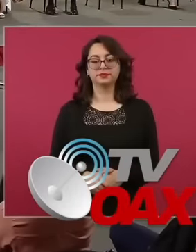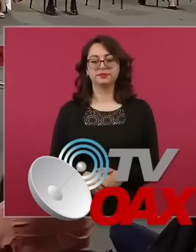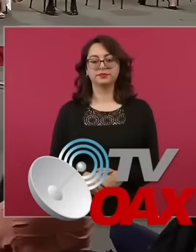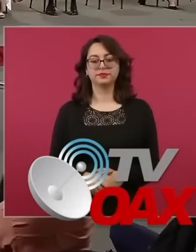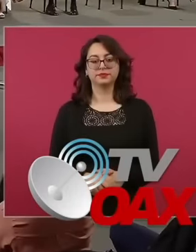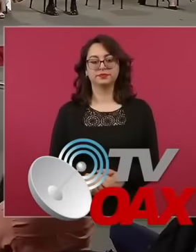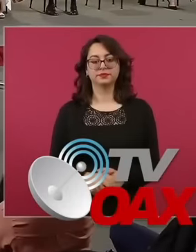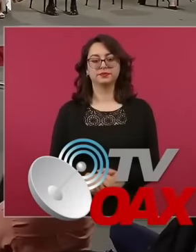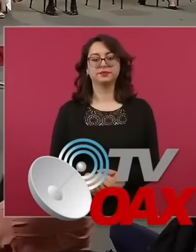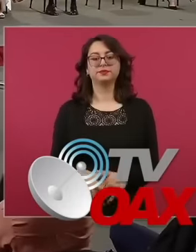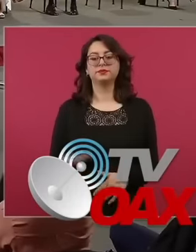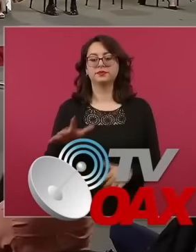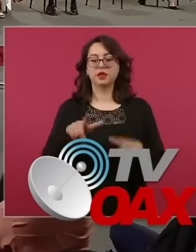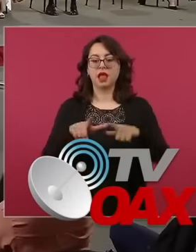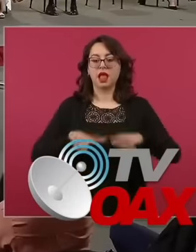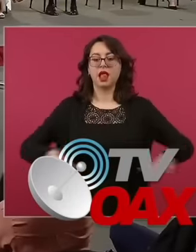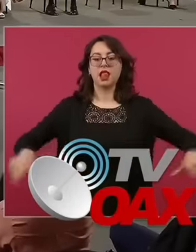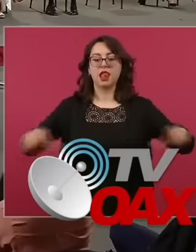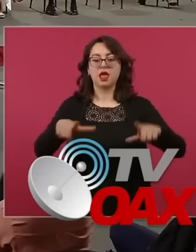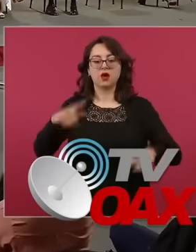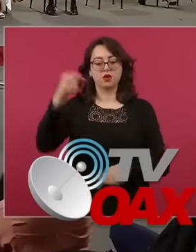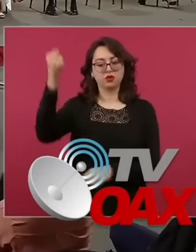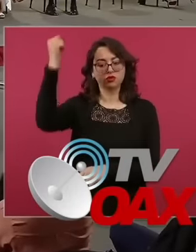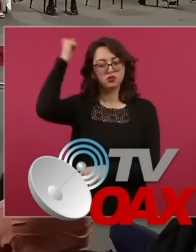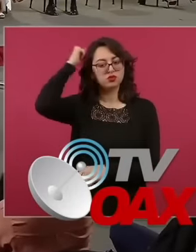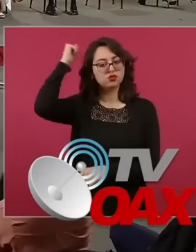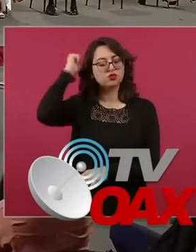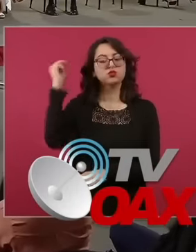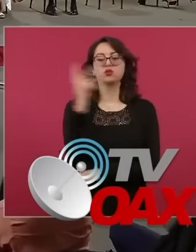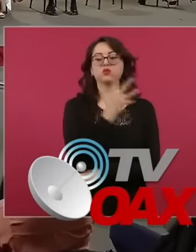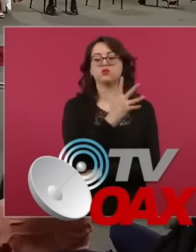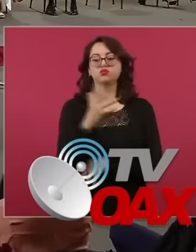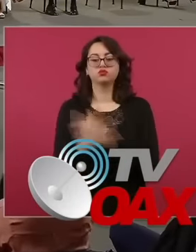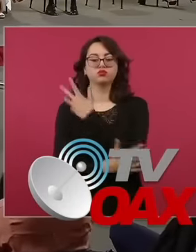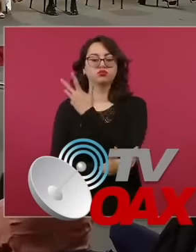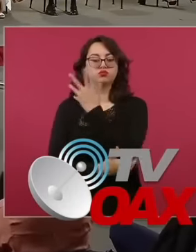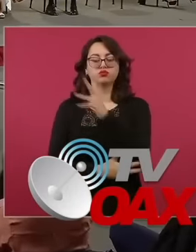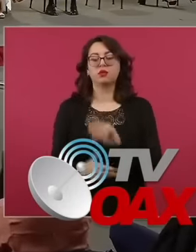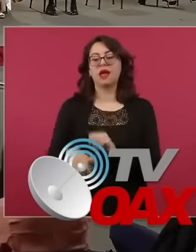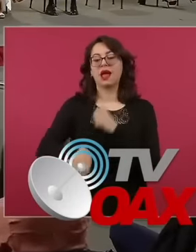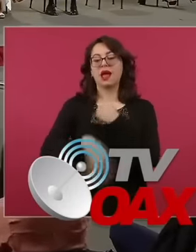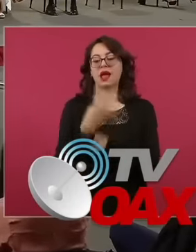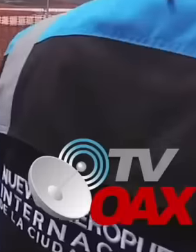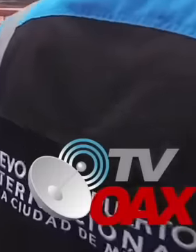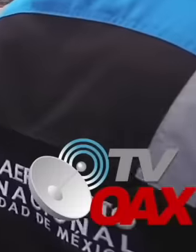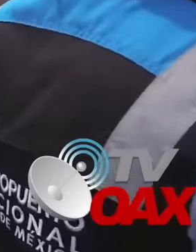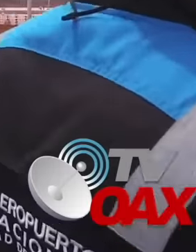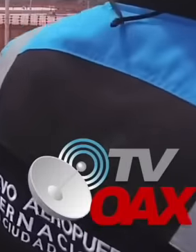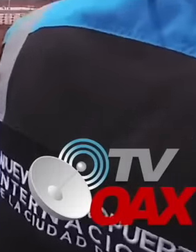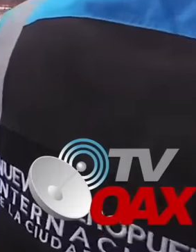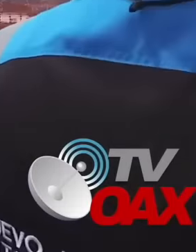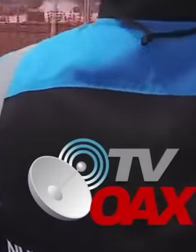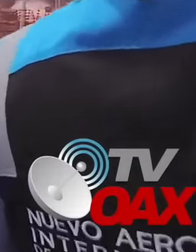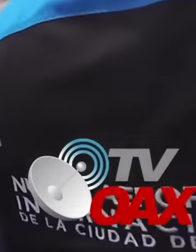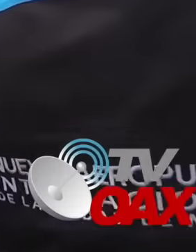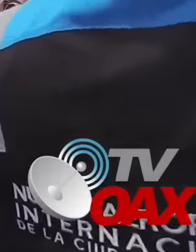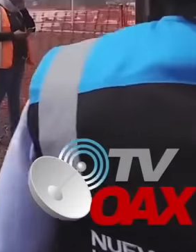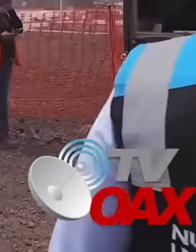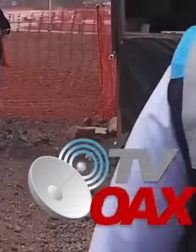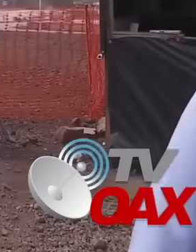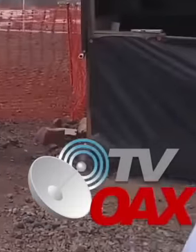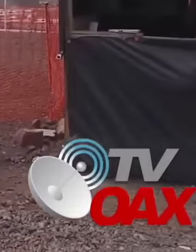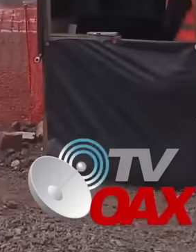el parque ecológico lago de Texcoco es un área de 14300 hectáreas que fue protegida por usted señor